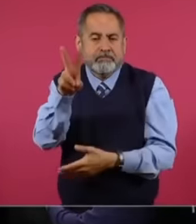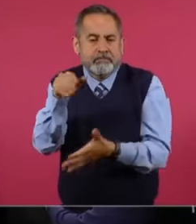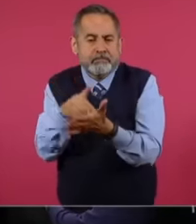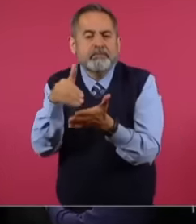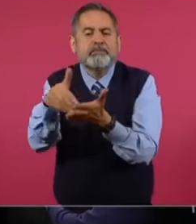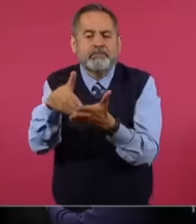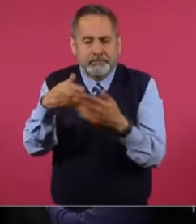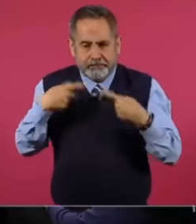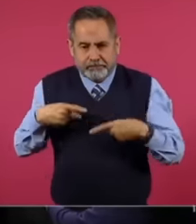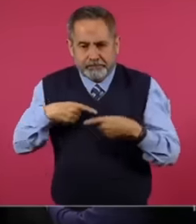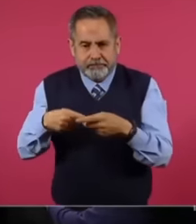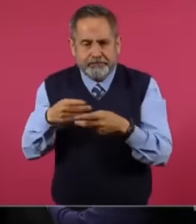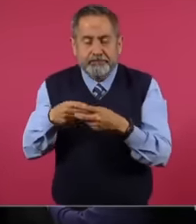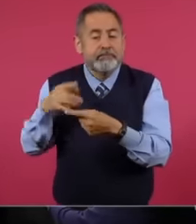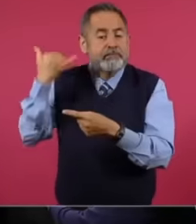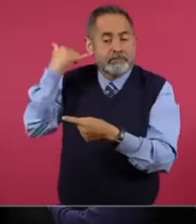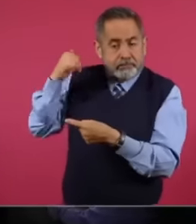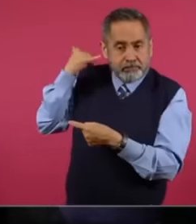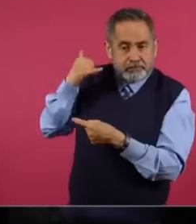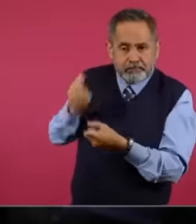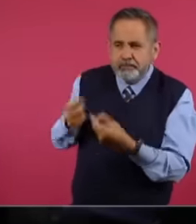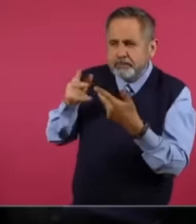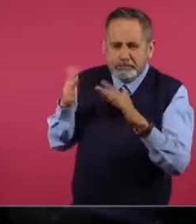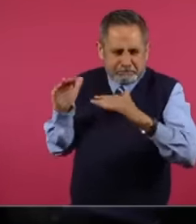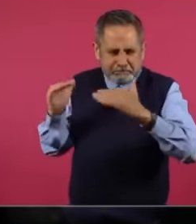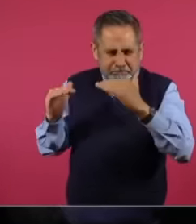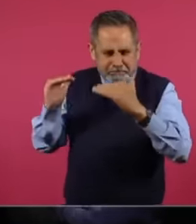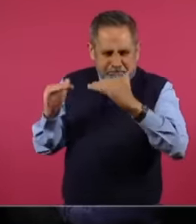2 millones. Y Yucatán tiene también lo mismo,